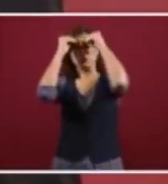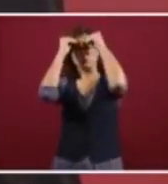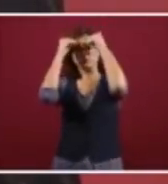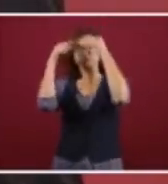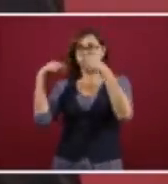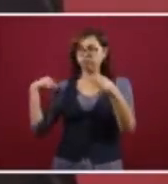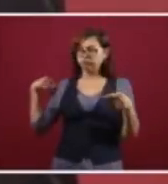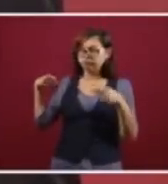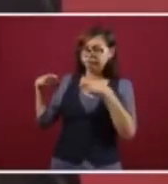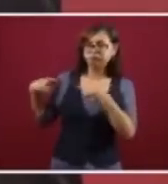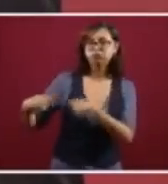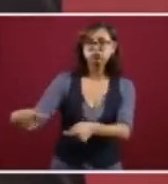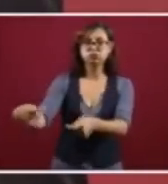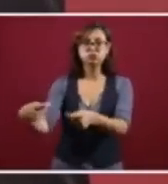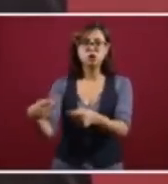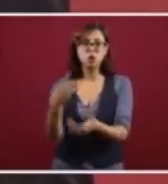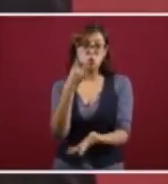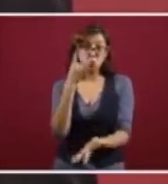como